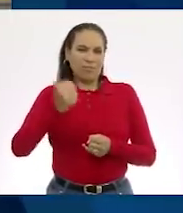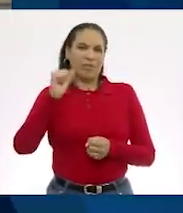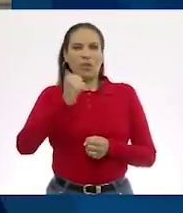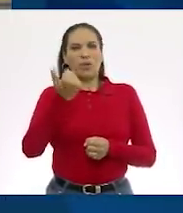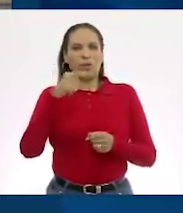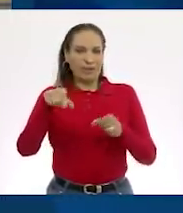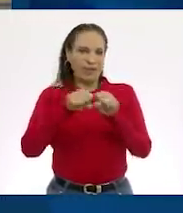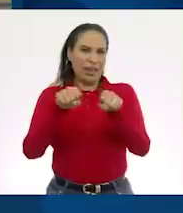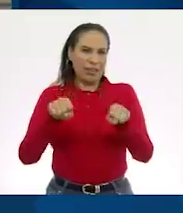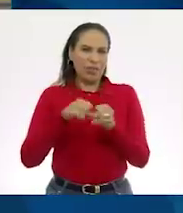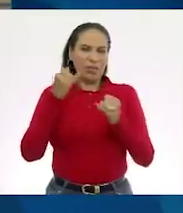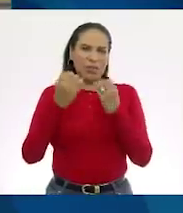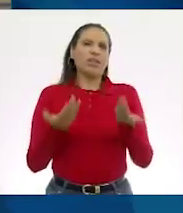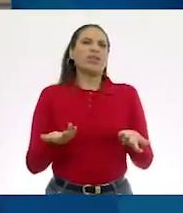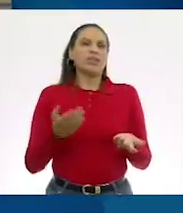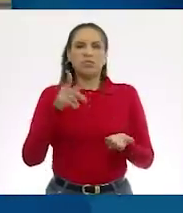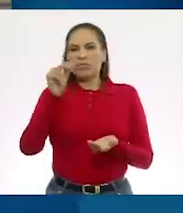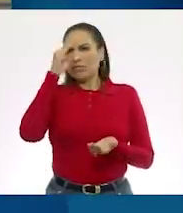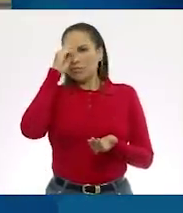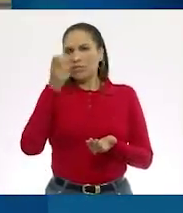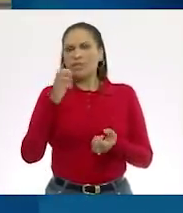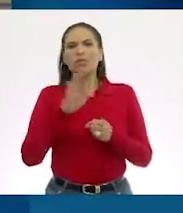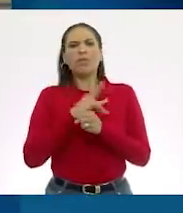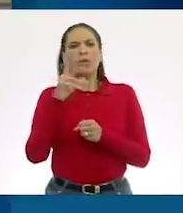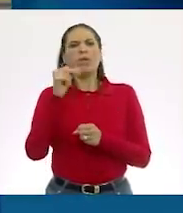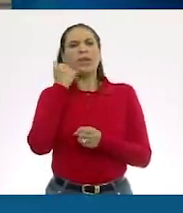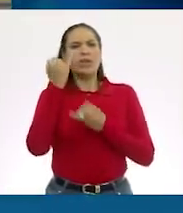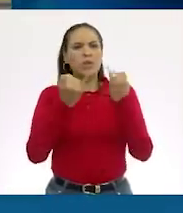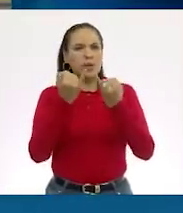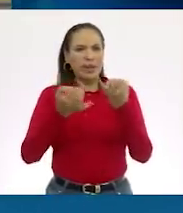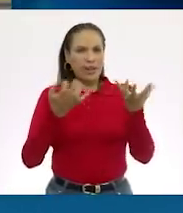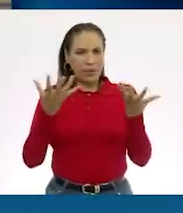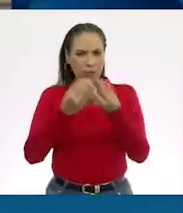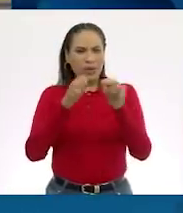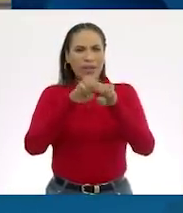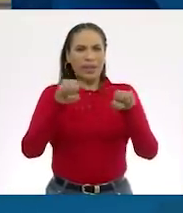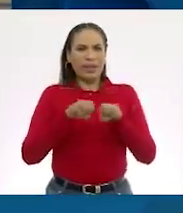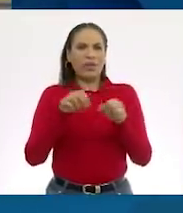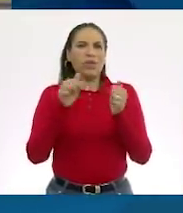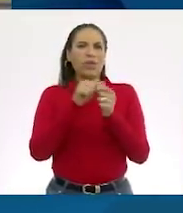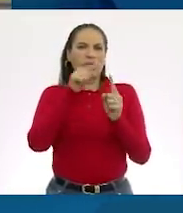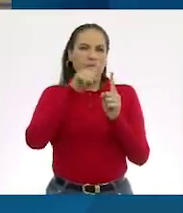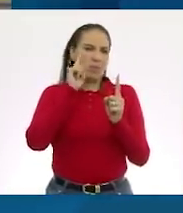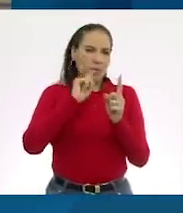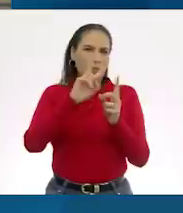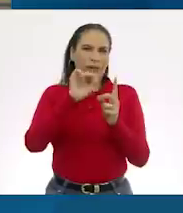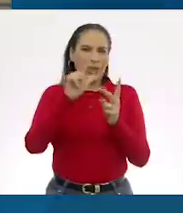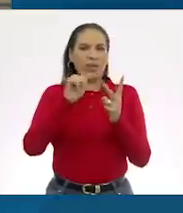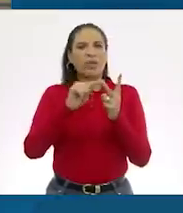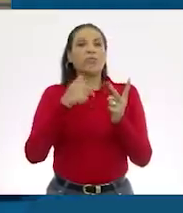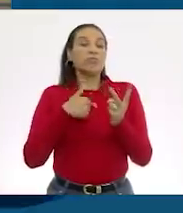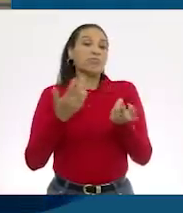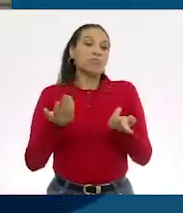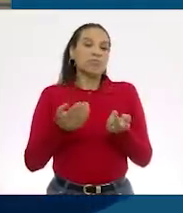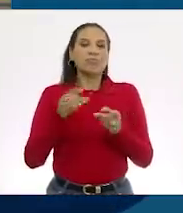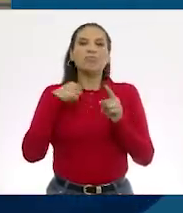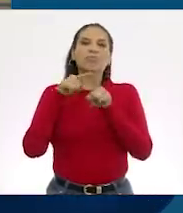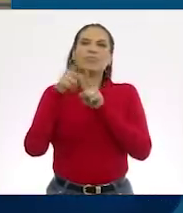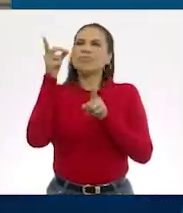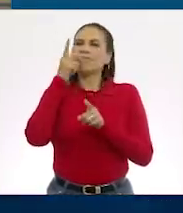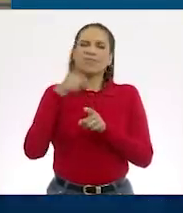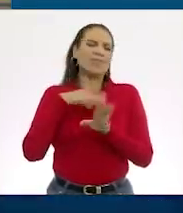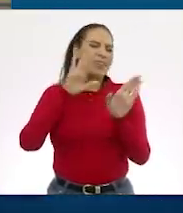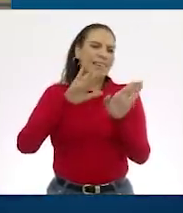muchos en el salón. Entonces, si no piensas eso, ¿por qué no quieres hacer equipo con Vale o conmigo? Porque mi hermano dice... Pero no